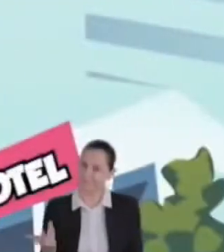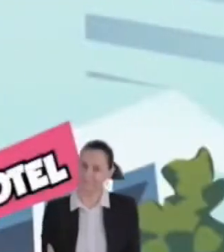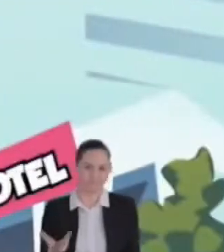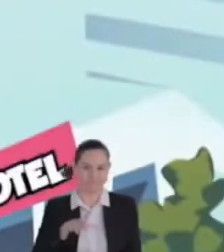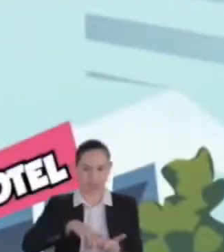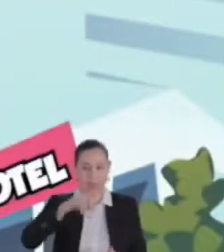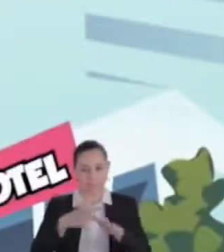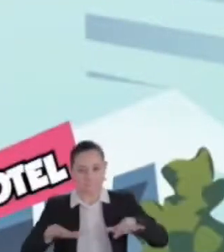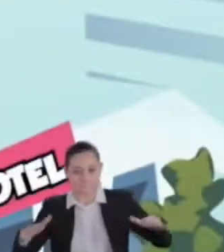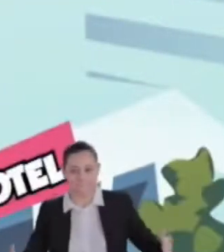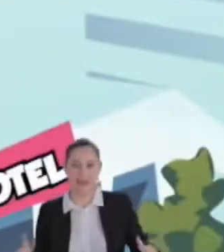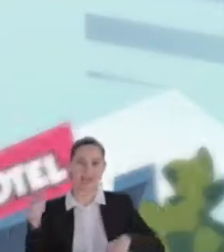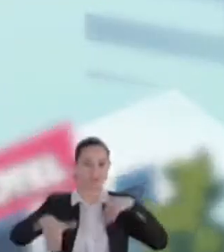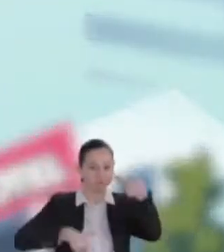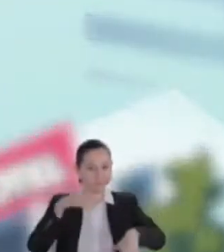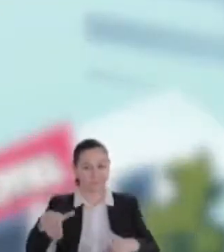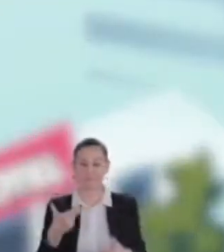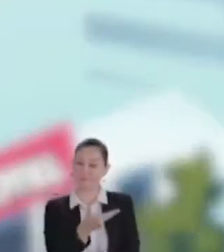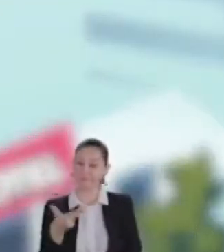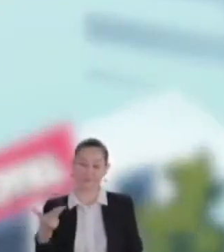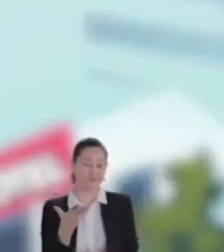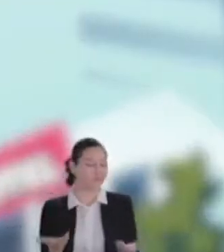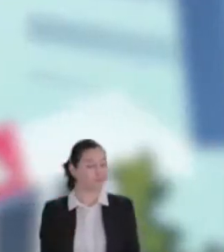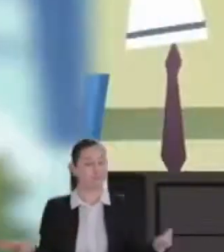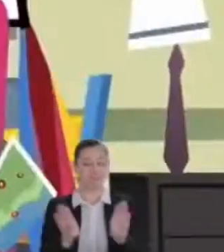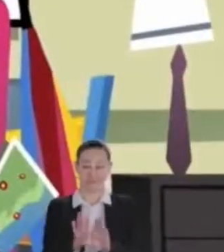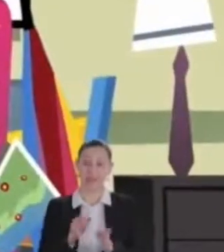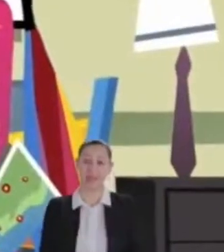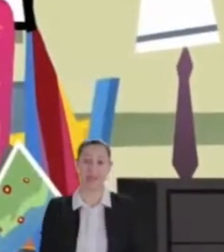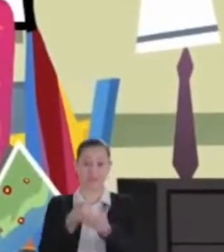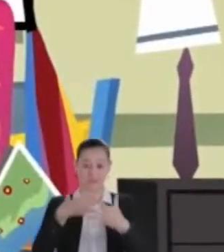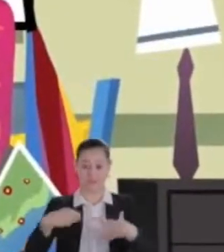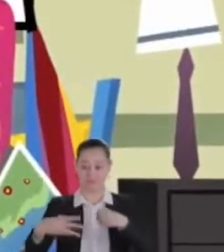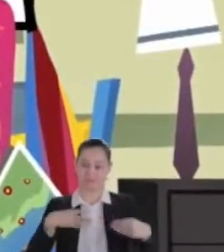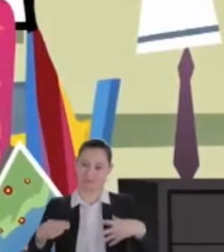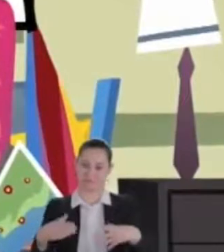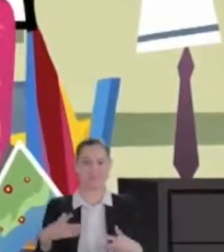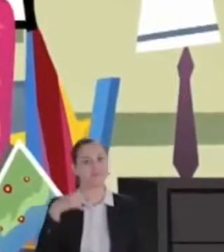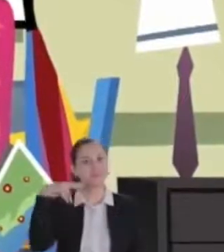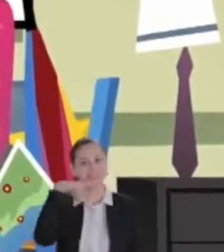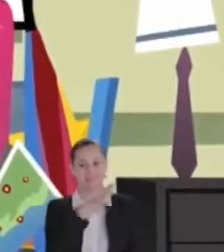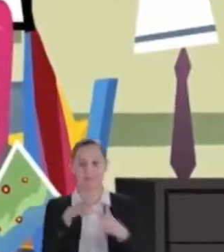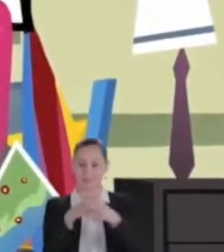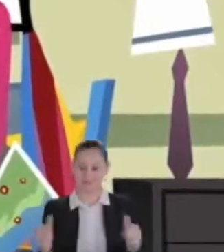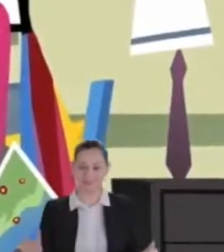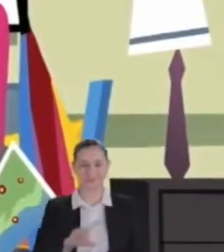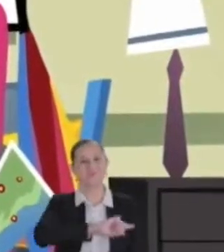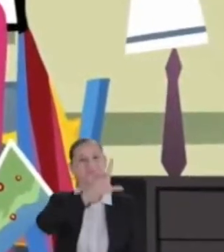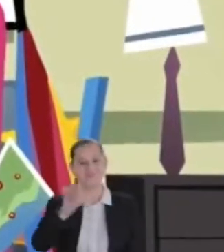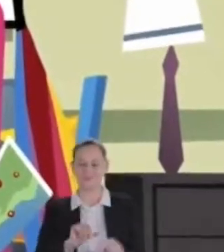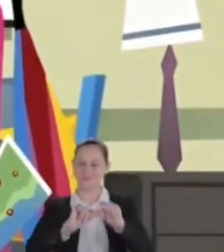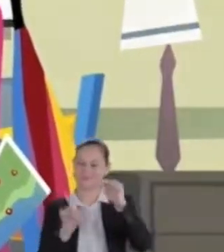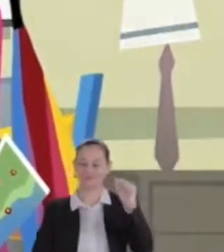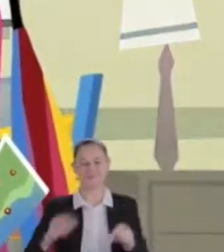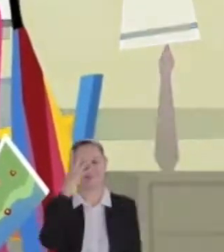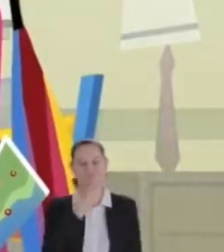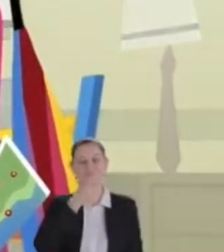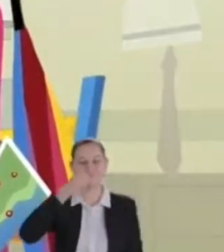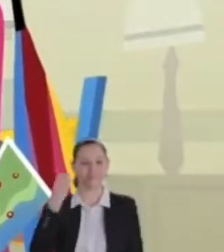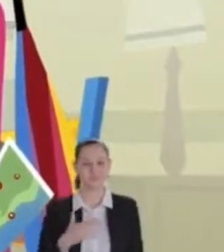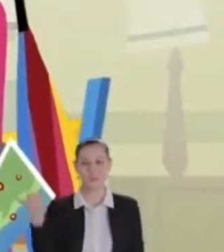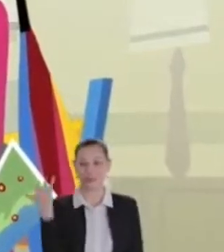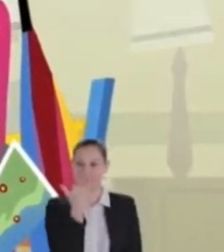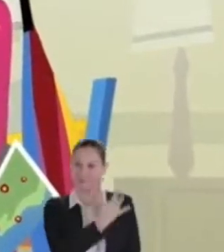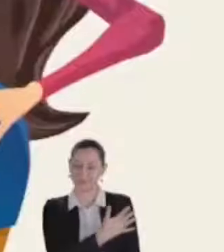eso, playas, balnearios y hoteles están cerrados. Debemos ayudar para que la epidemia pase más rápido. Y así podremos